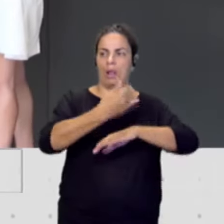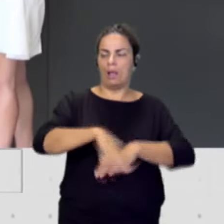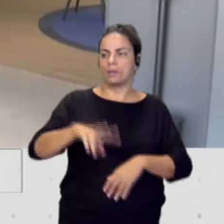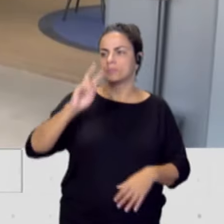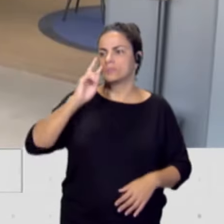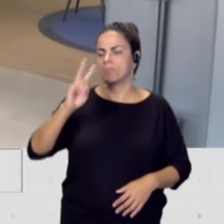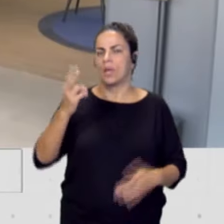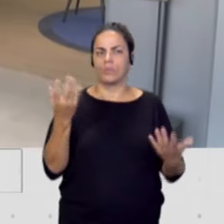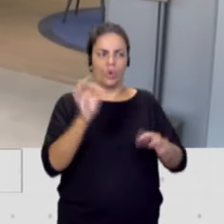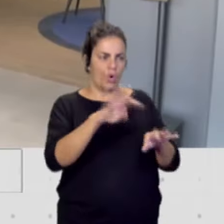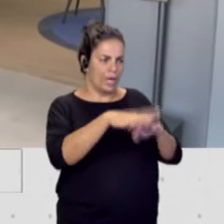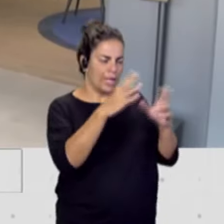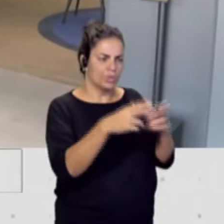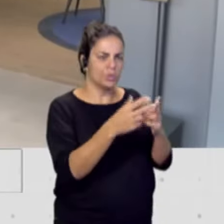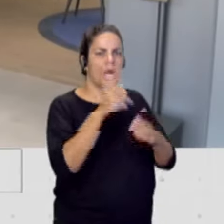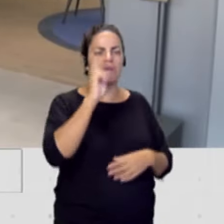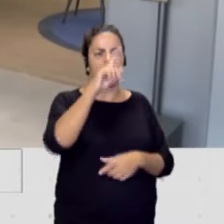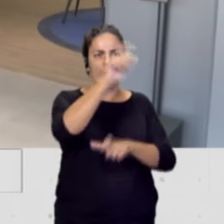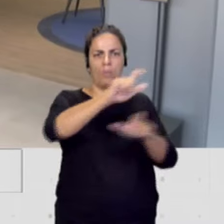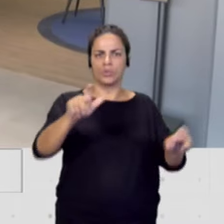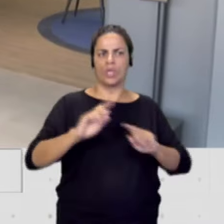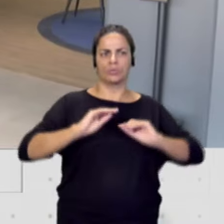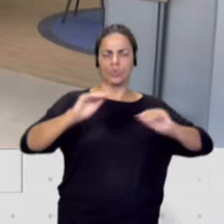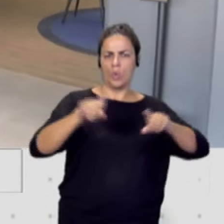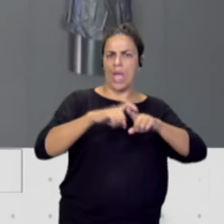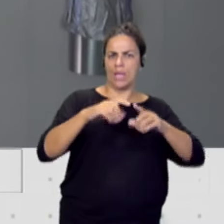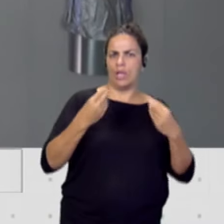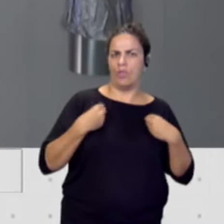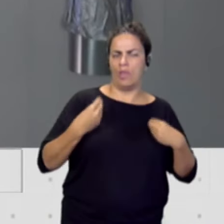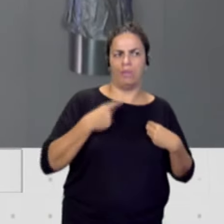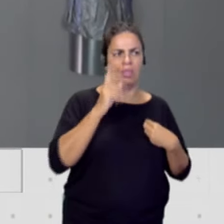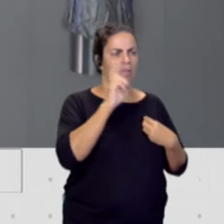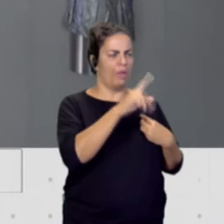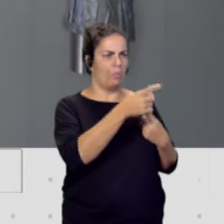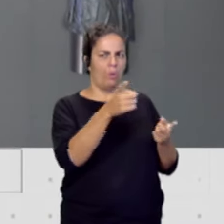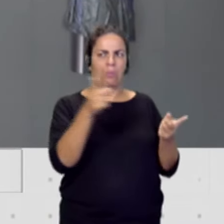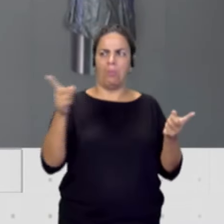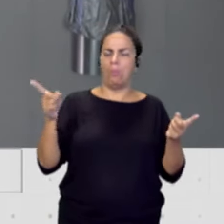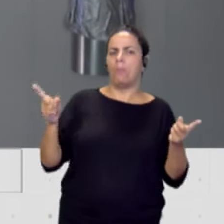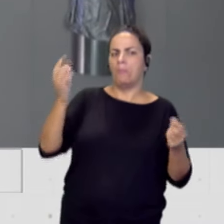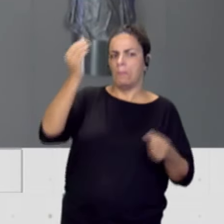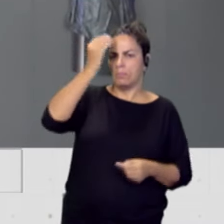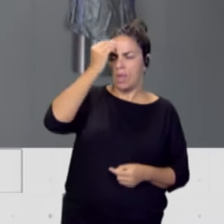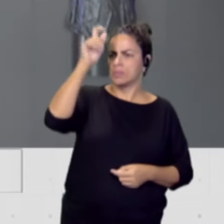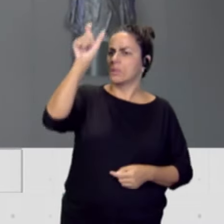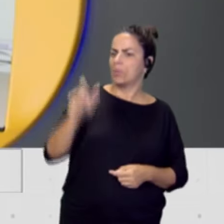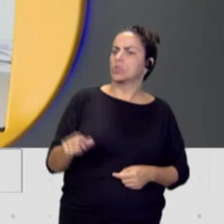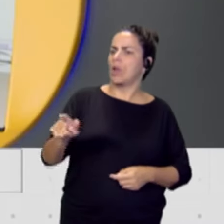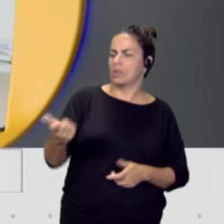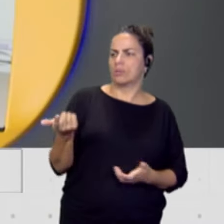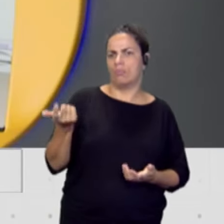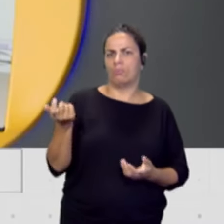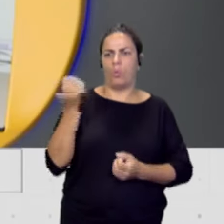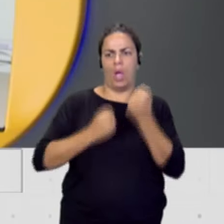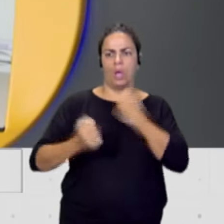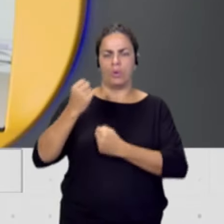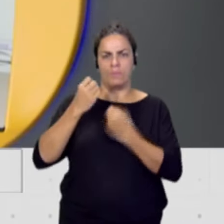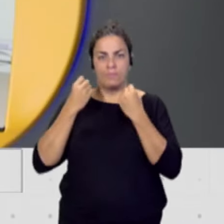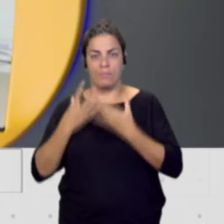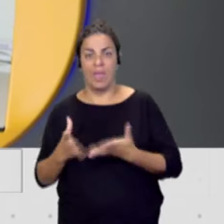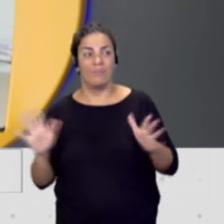las propias redes sociales y vemos unos estilos de vida que dan a pensar de que esta persona está bien económicamente, ¿no? Cuando la realidad